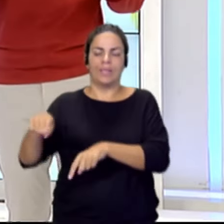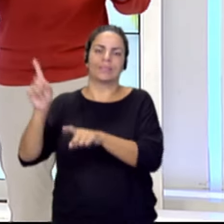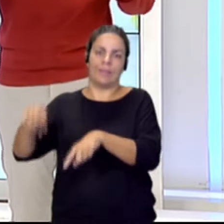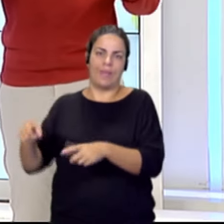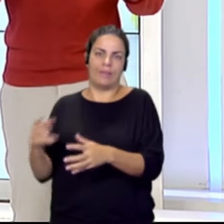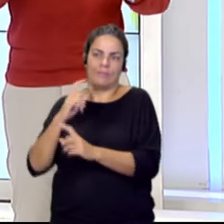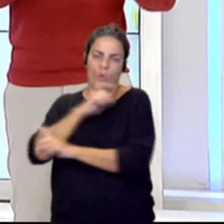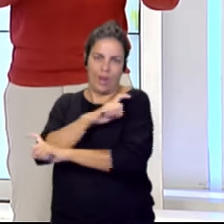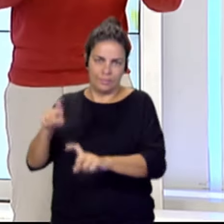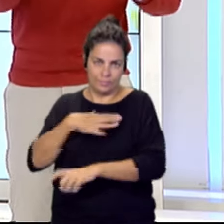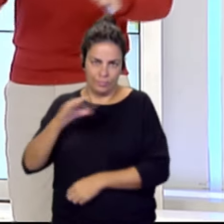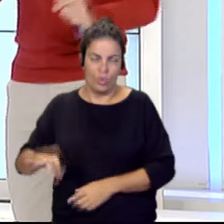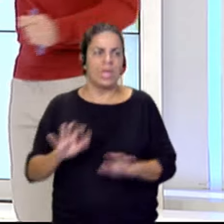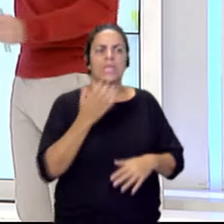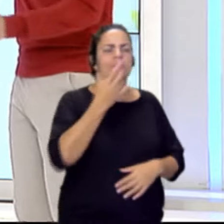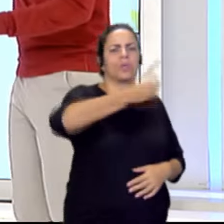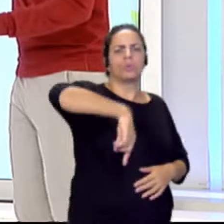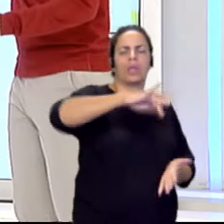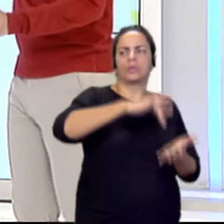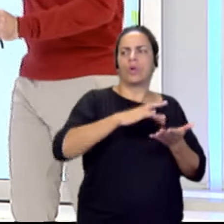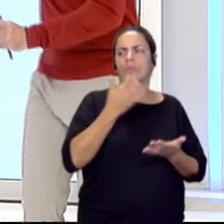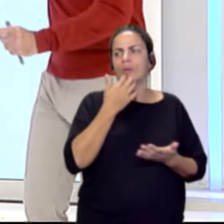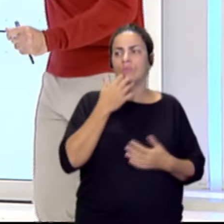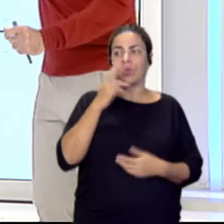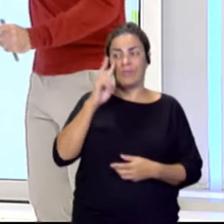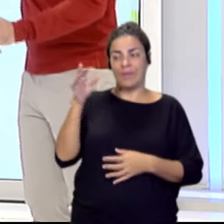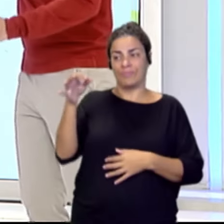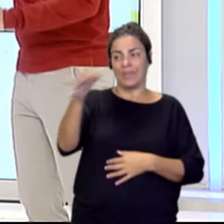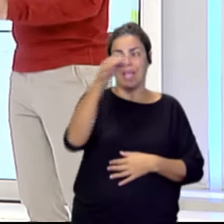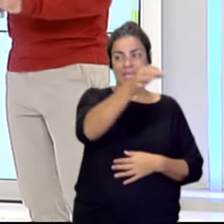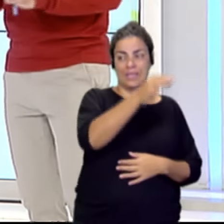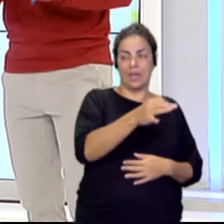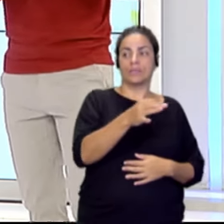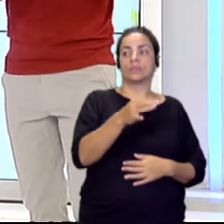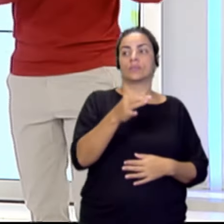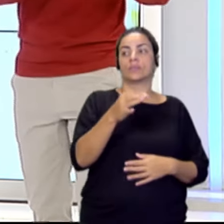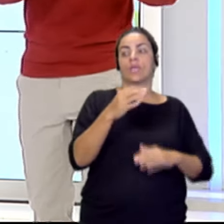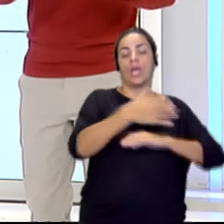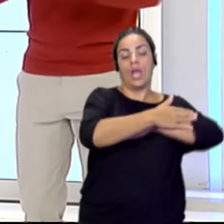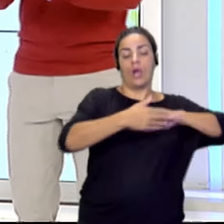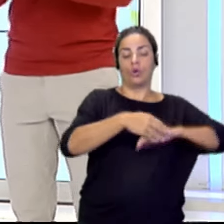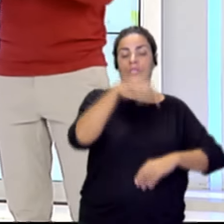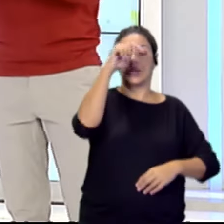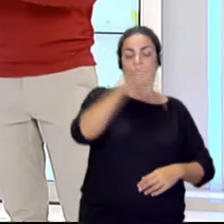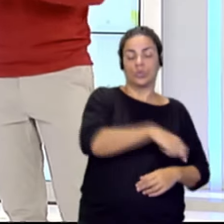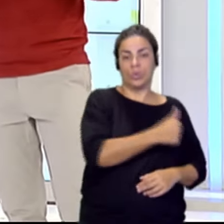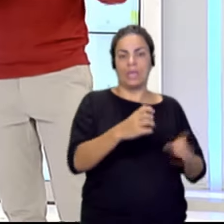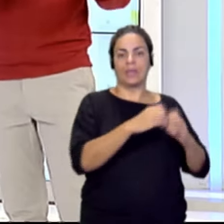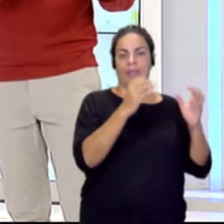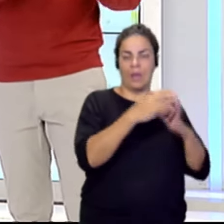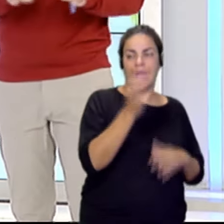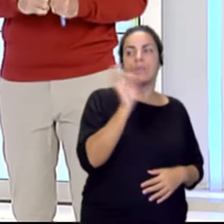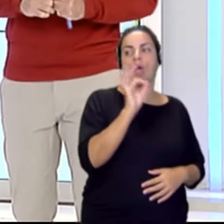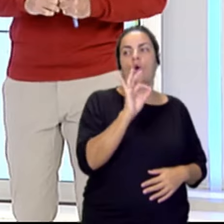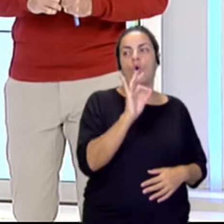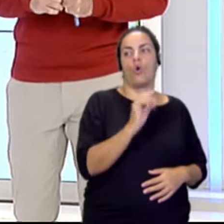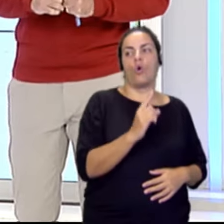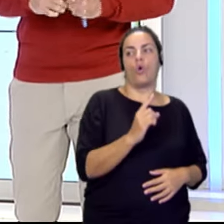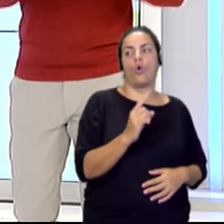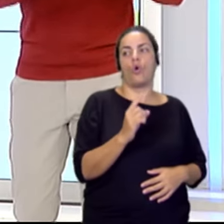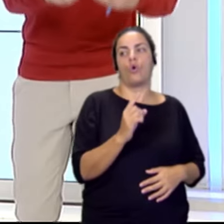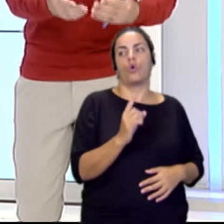asusten si están en la costa, por ejemplo, de estas islas que vemos aquí, en la costa sureste de La Palma podría llegar algo, también en el noroeste oeste de Gran